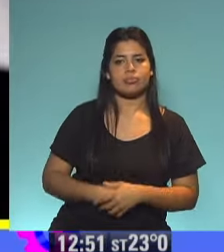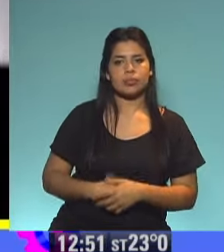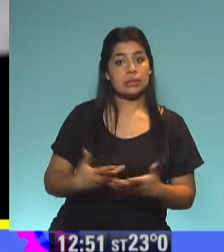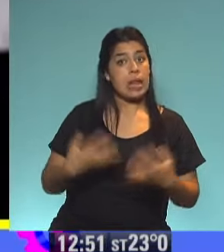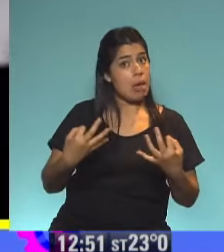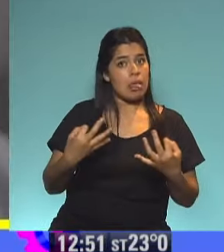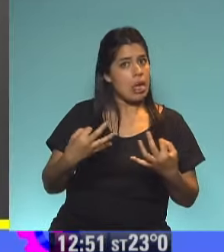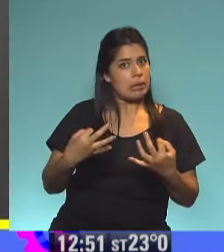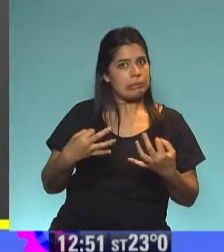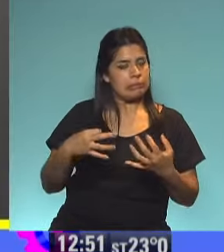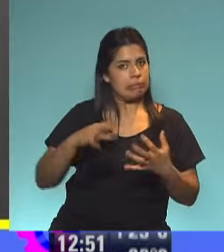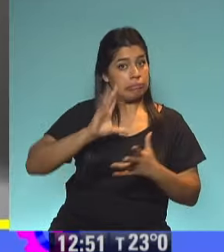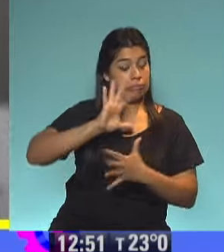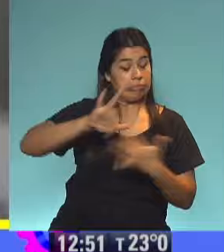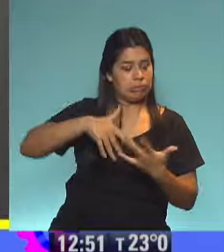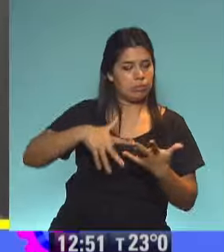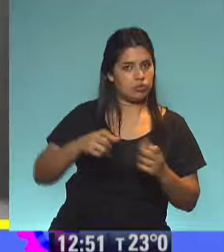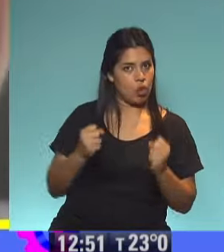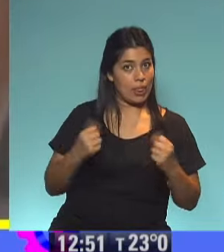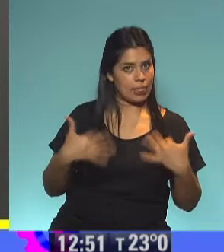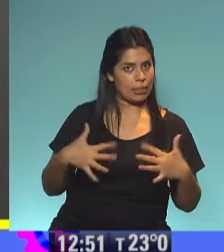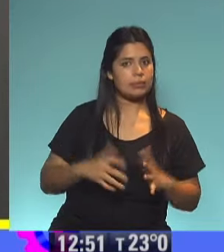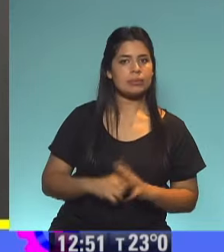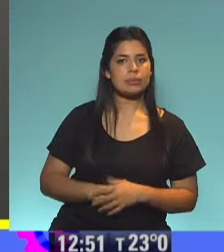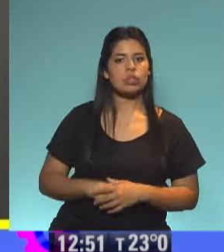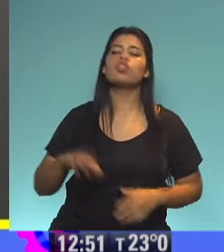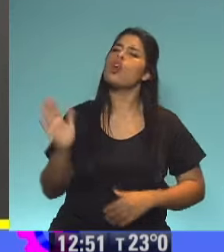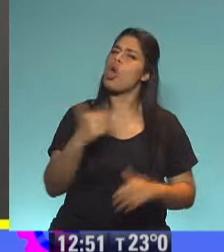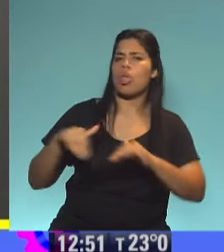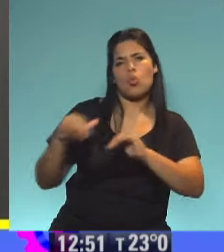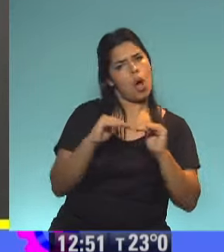fuerte. Todos somos iguales.